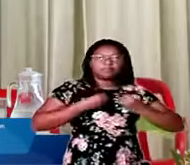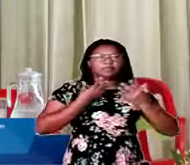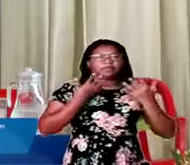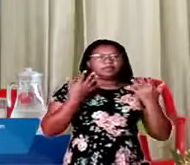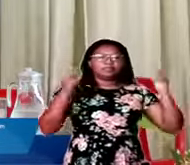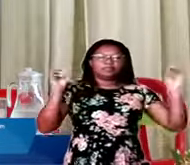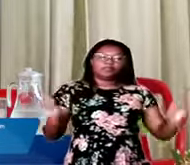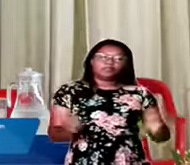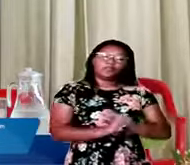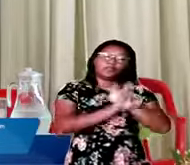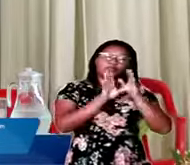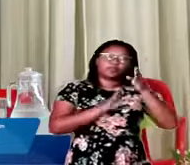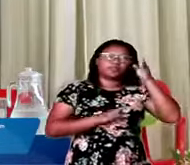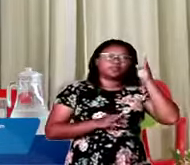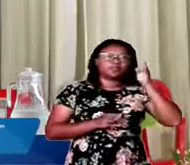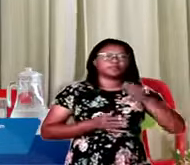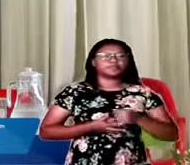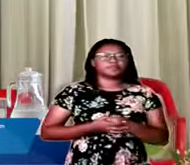Gloria al Señor.